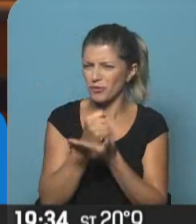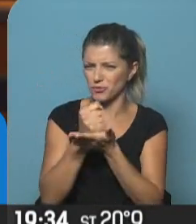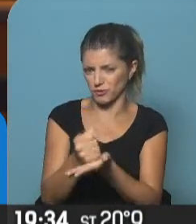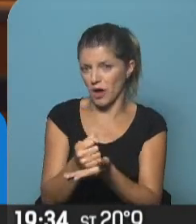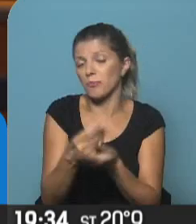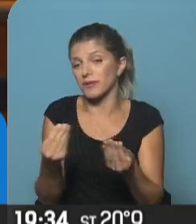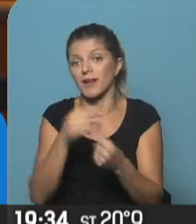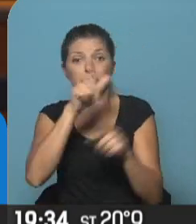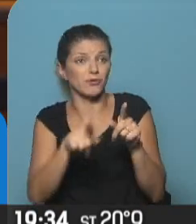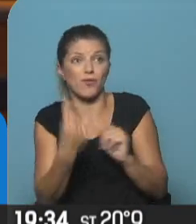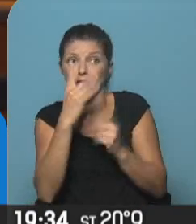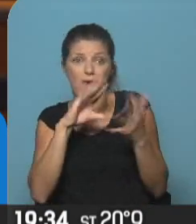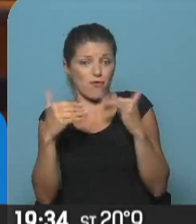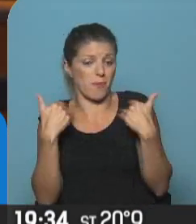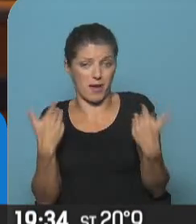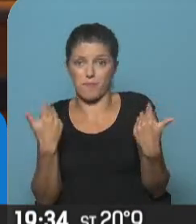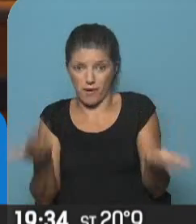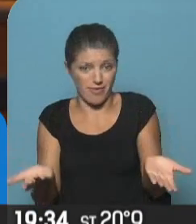gente no tiene opción,